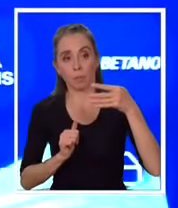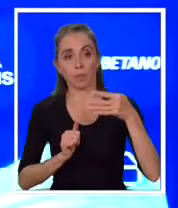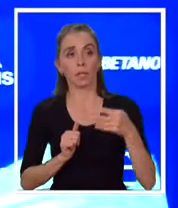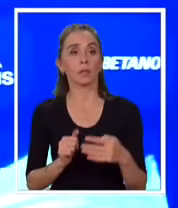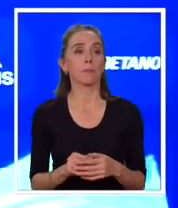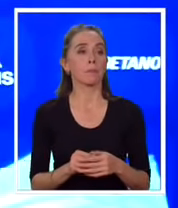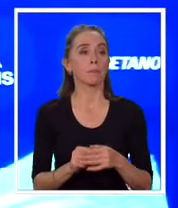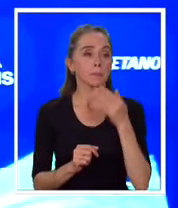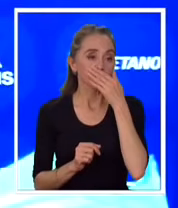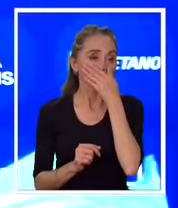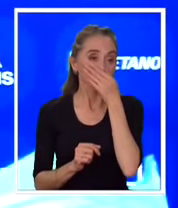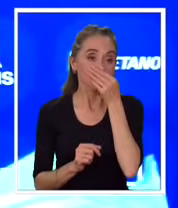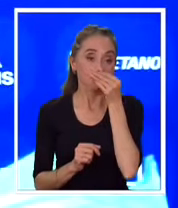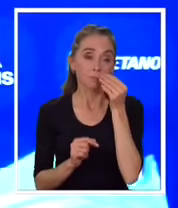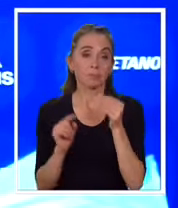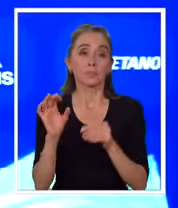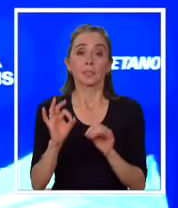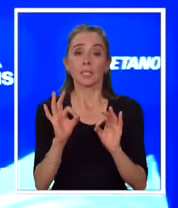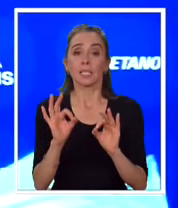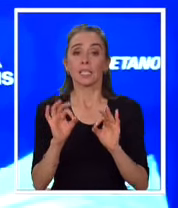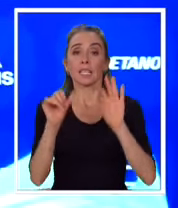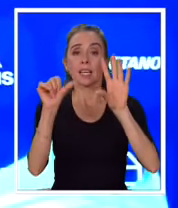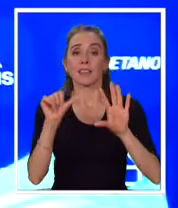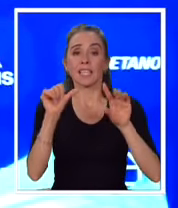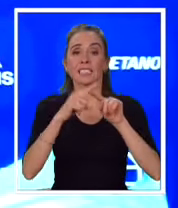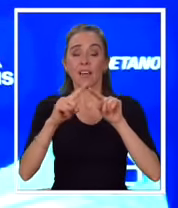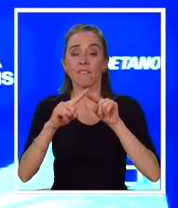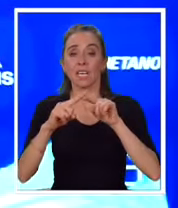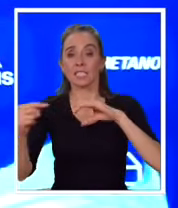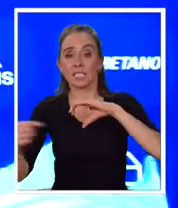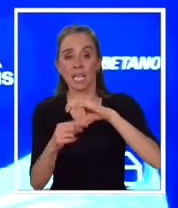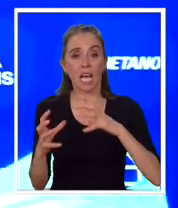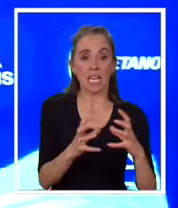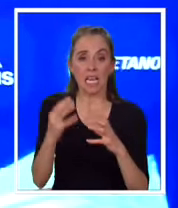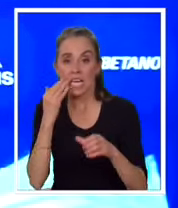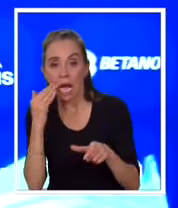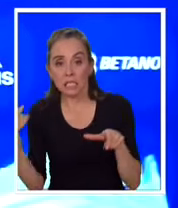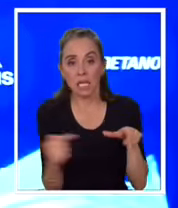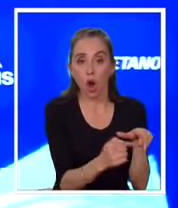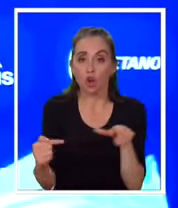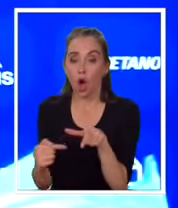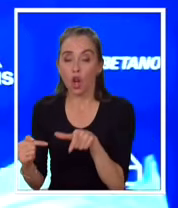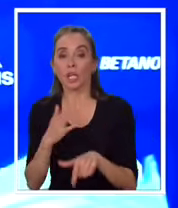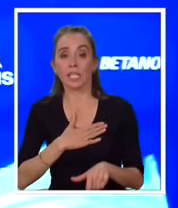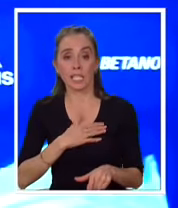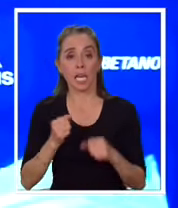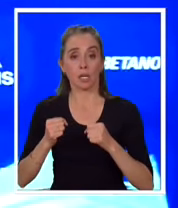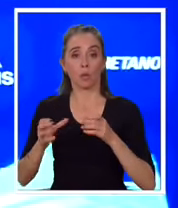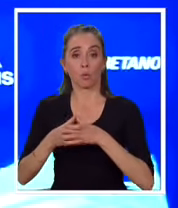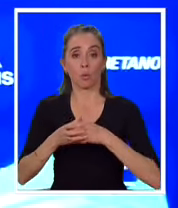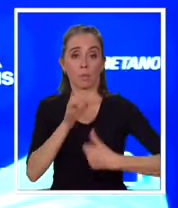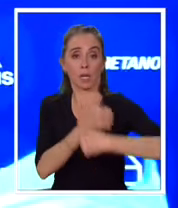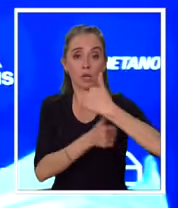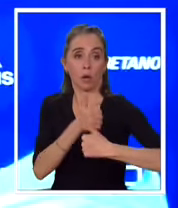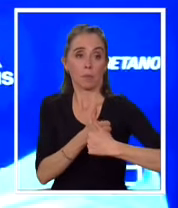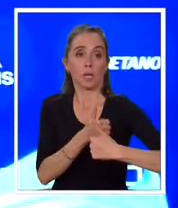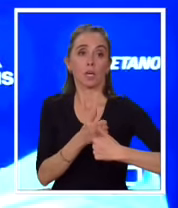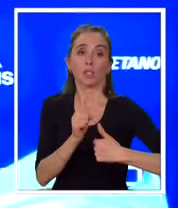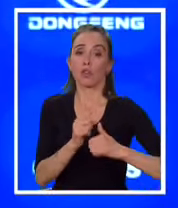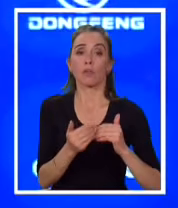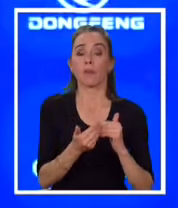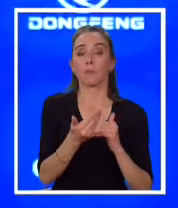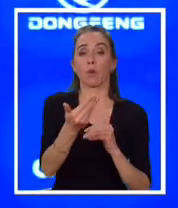están rematando en promedio 16 veces por partido y sabemos que si queremos ser un equipo competitivo no deberíamos